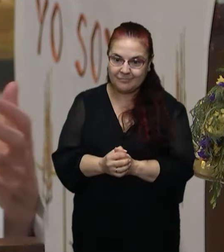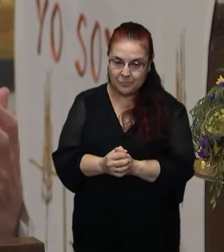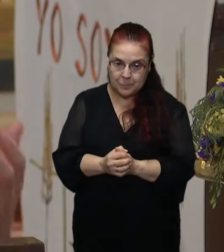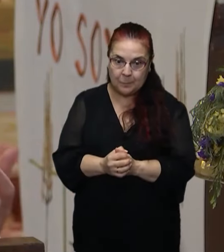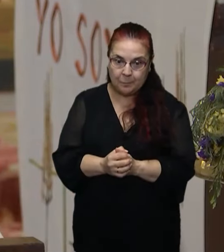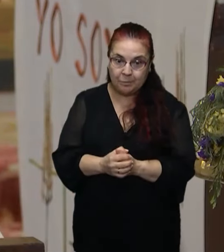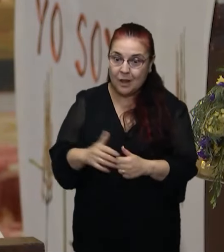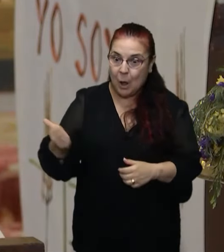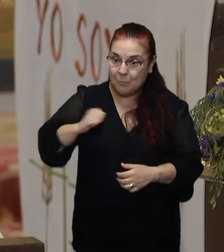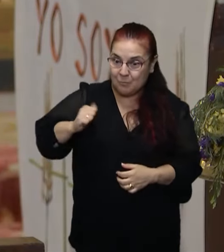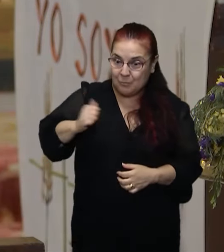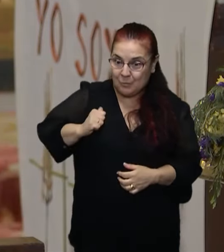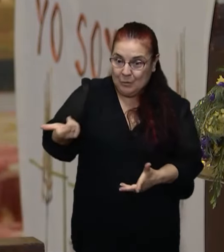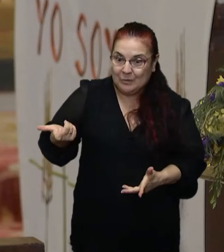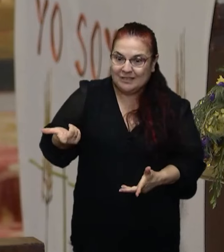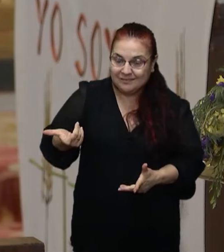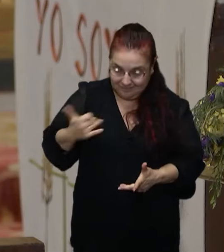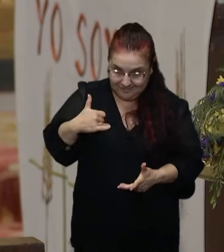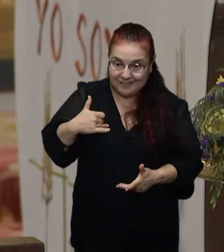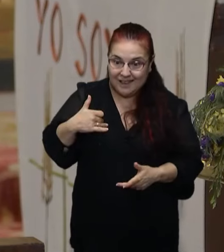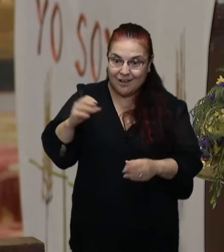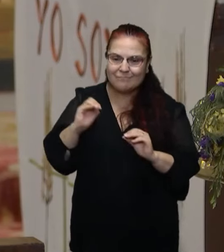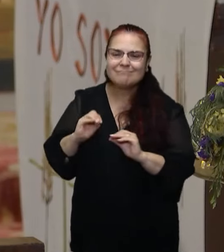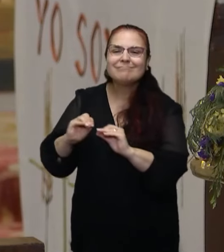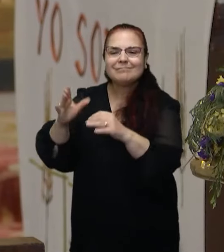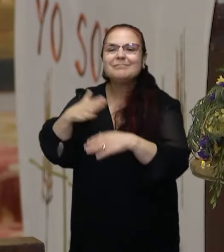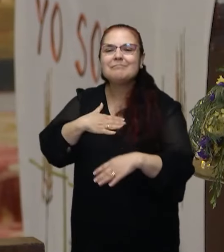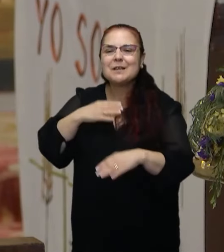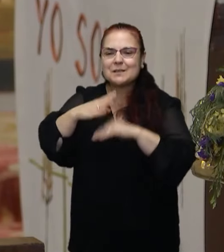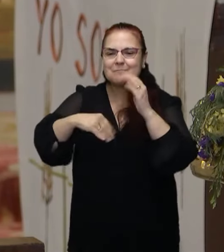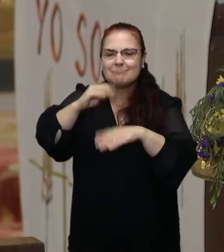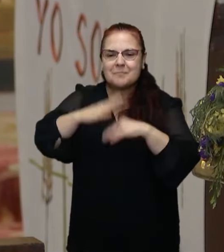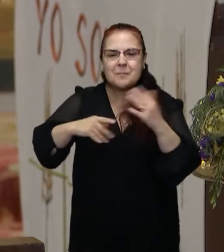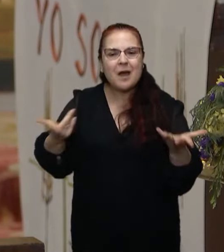hacer cuanto estaba en sus manos.